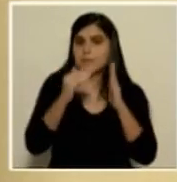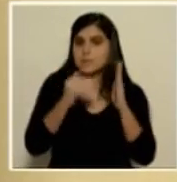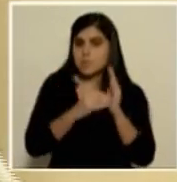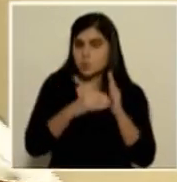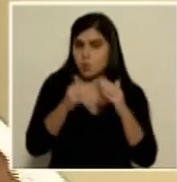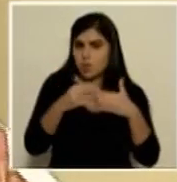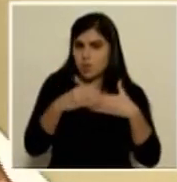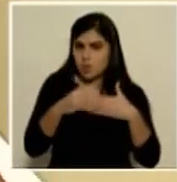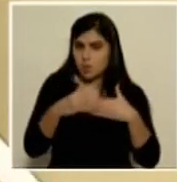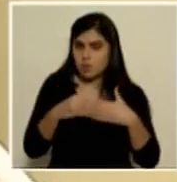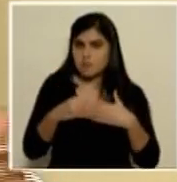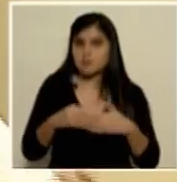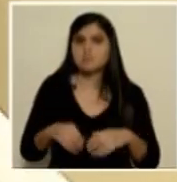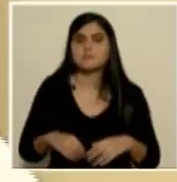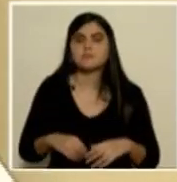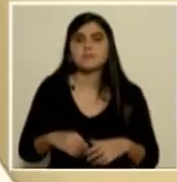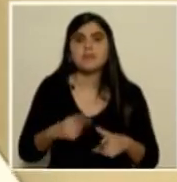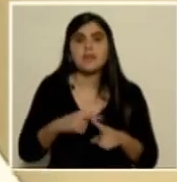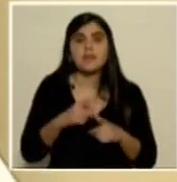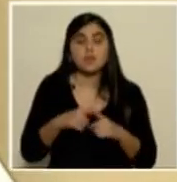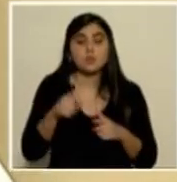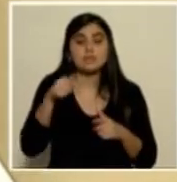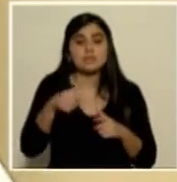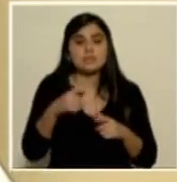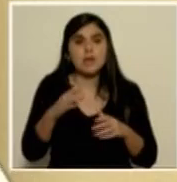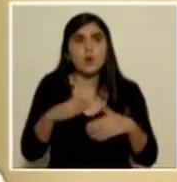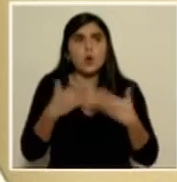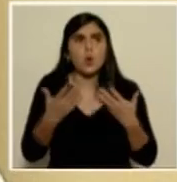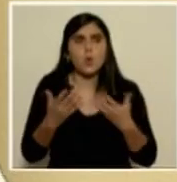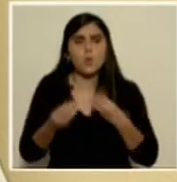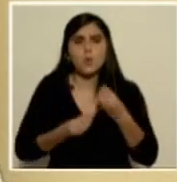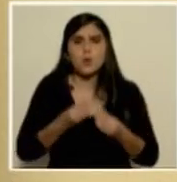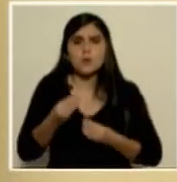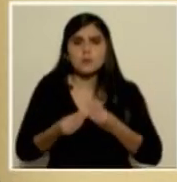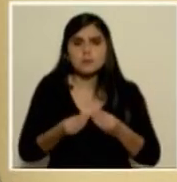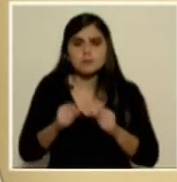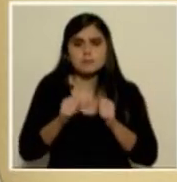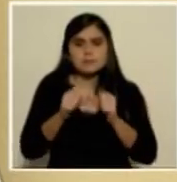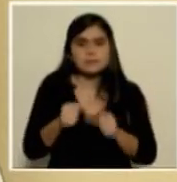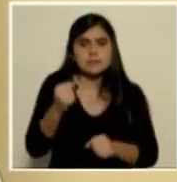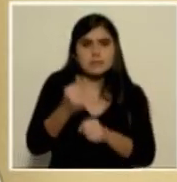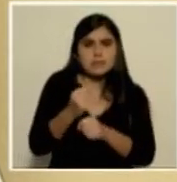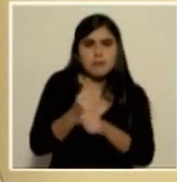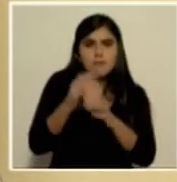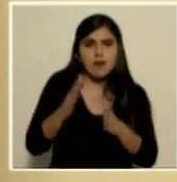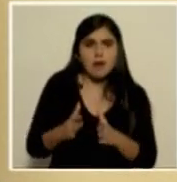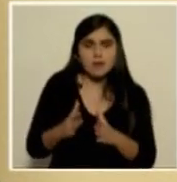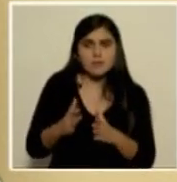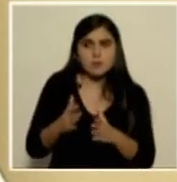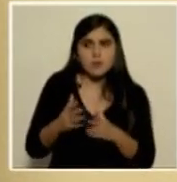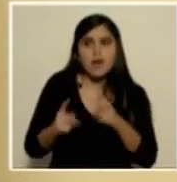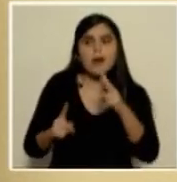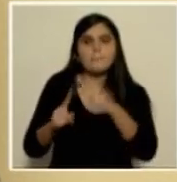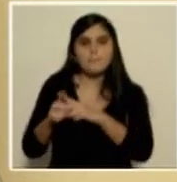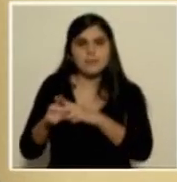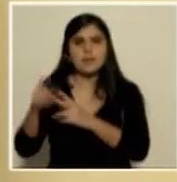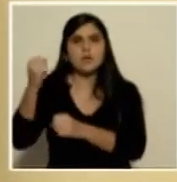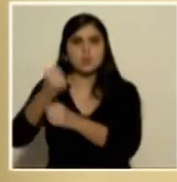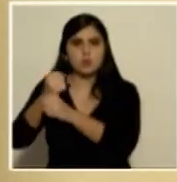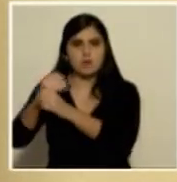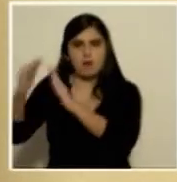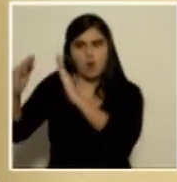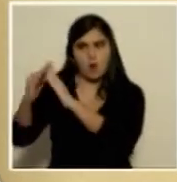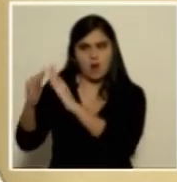hacer para que puedan seguir operando con las personas servidoras públicas necesarias, aplicando el teletrabajo hasta donde se pueda y